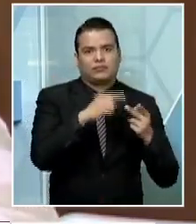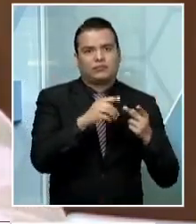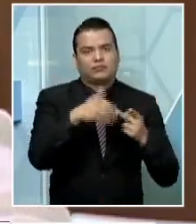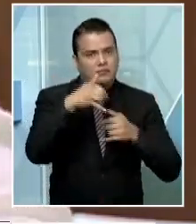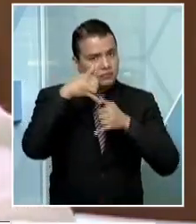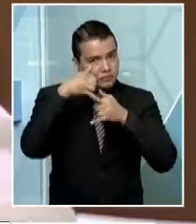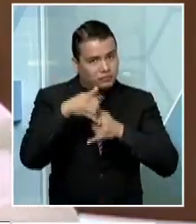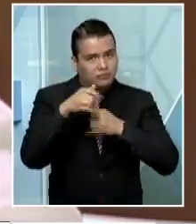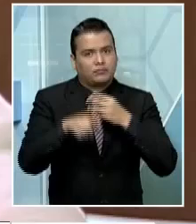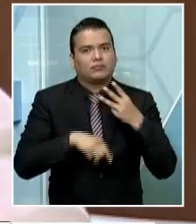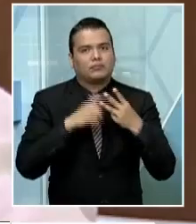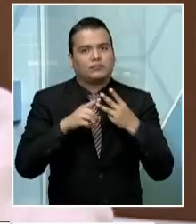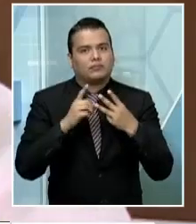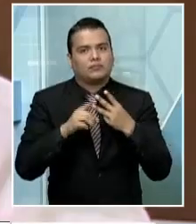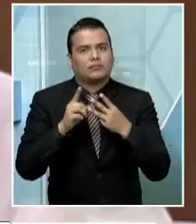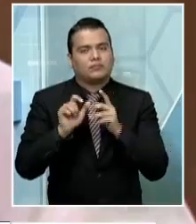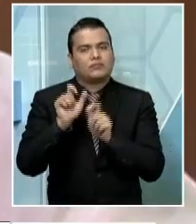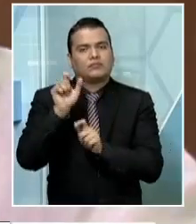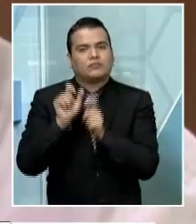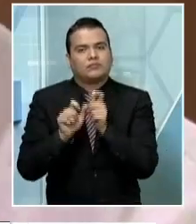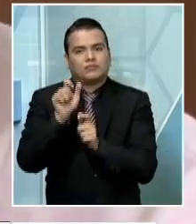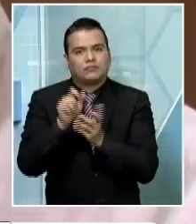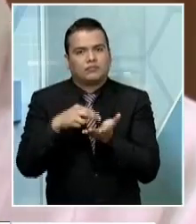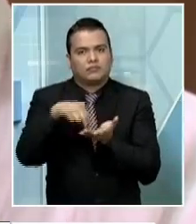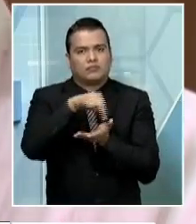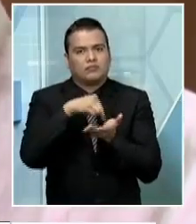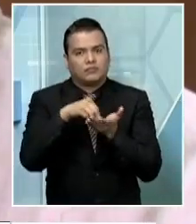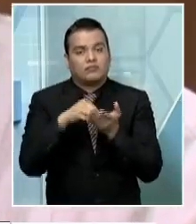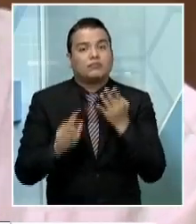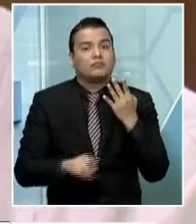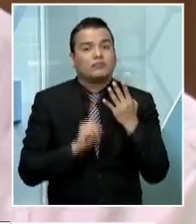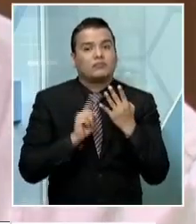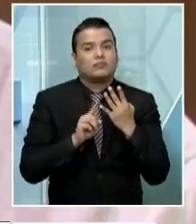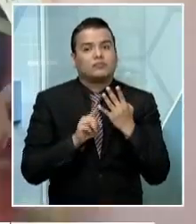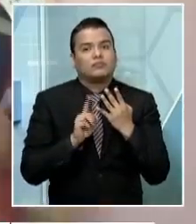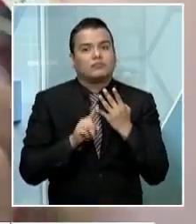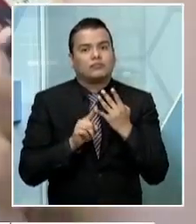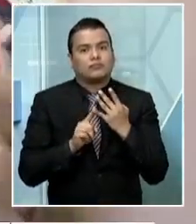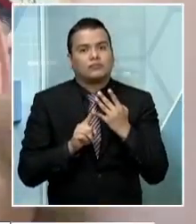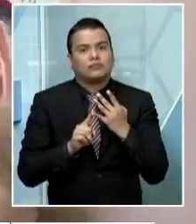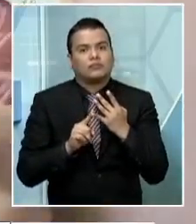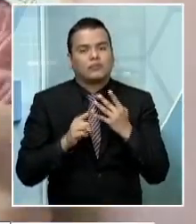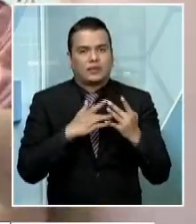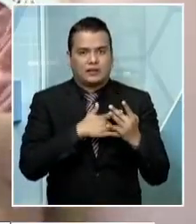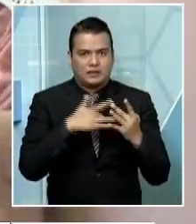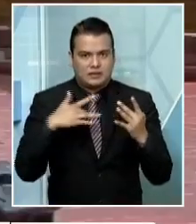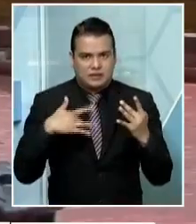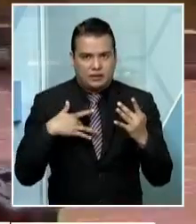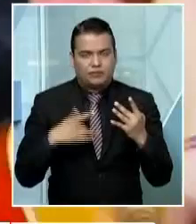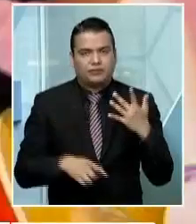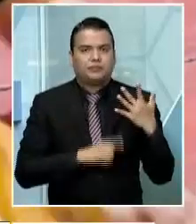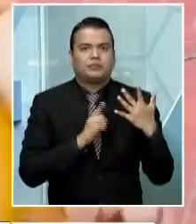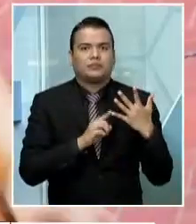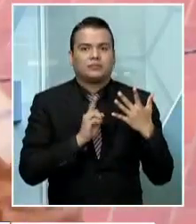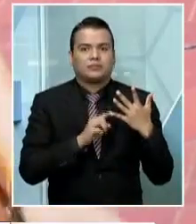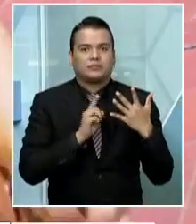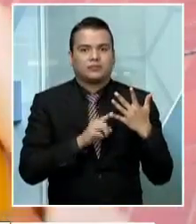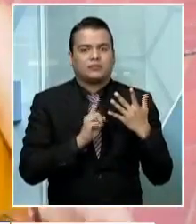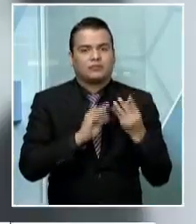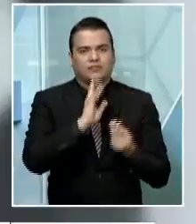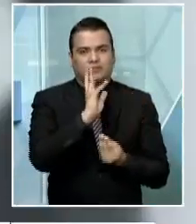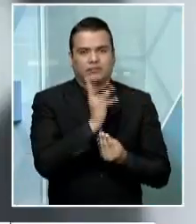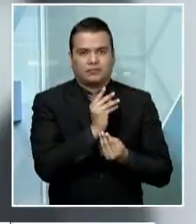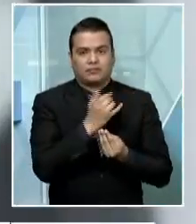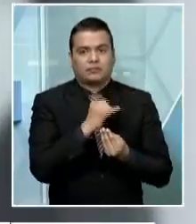Ingeniería, después con la de Humanidades y las dos últimas son la de salud y la de creación y artes.